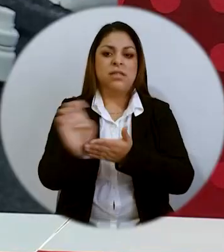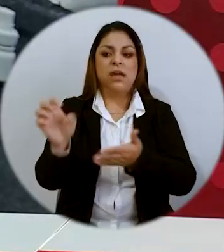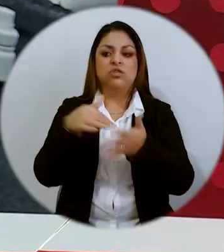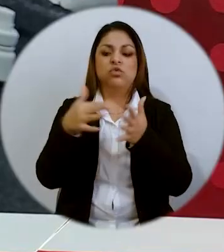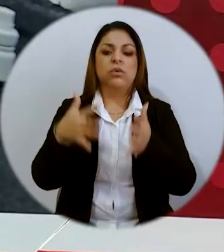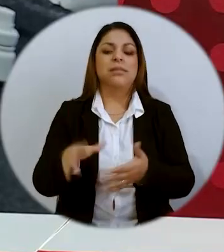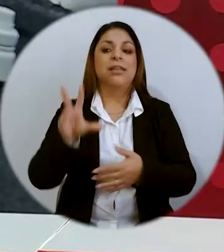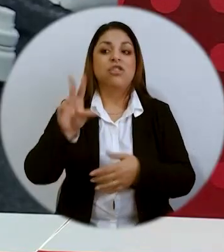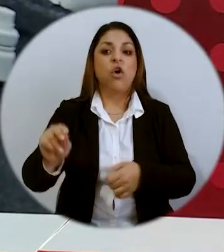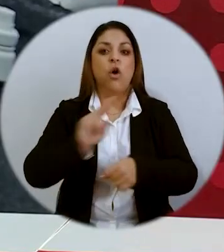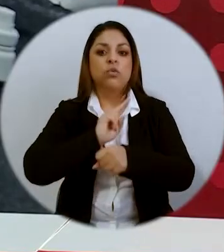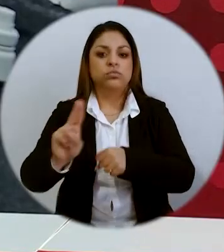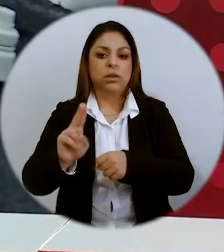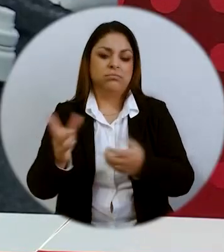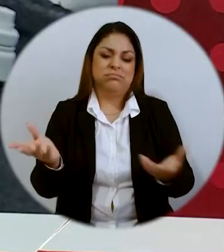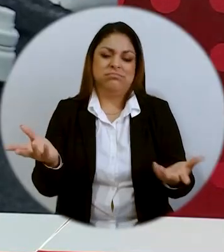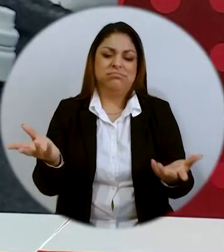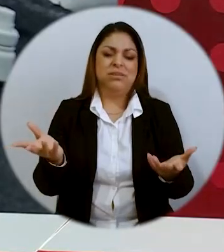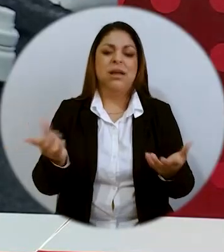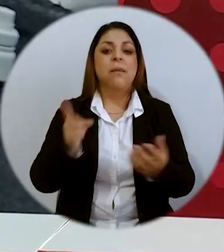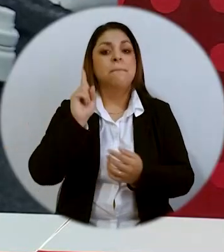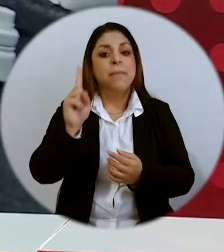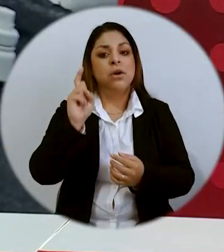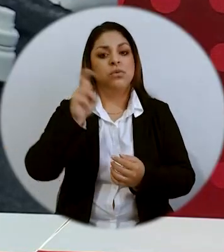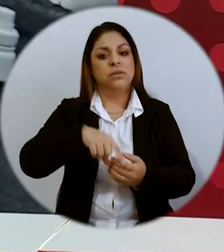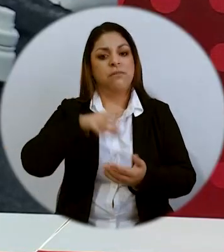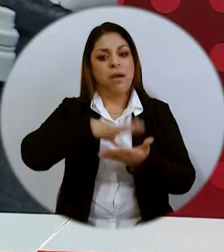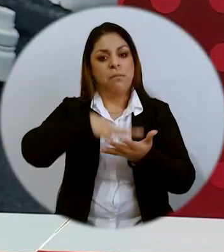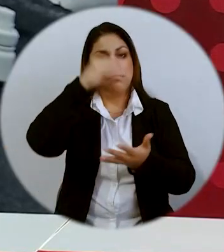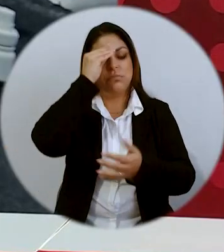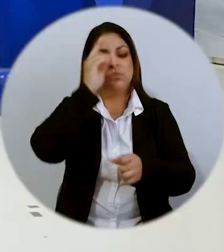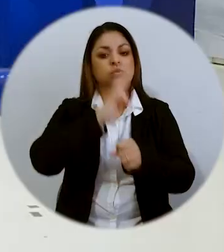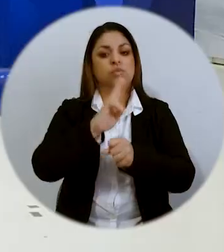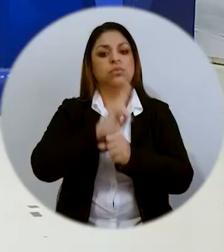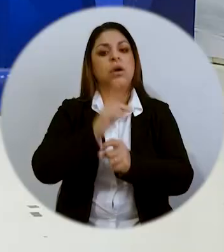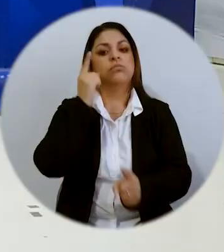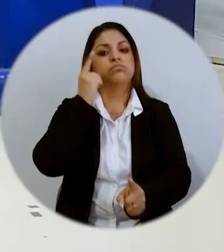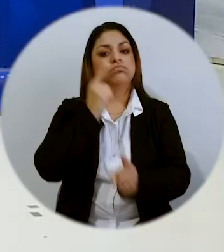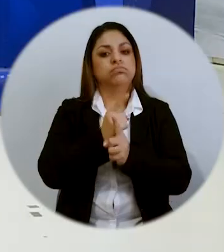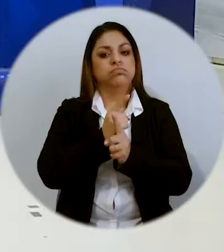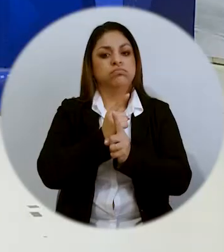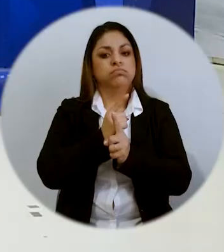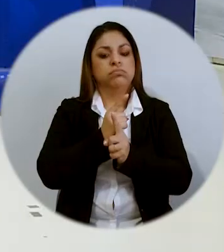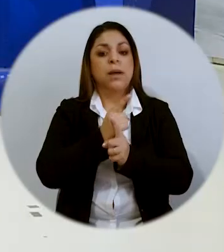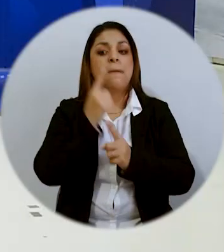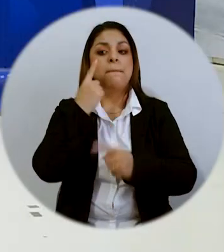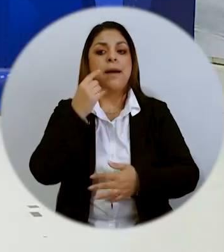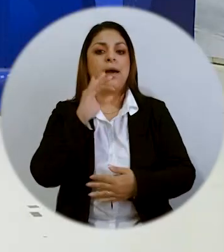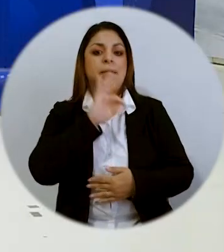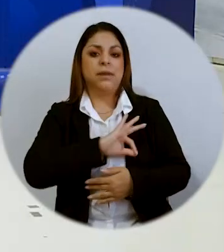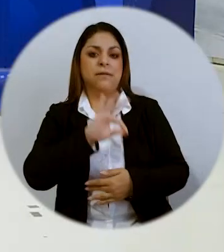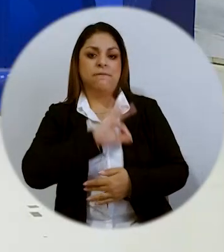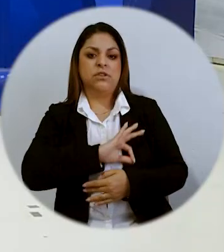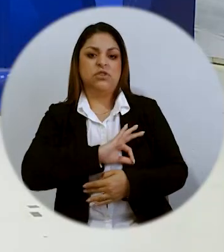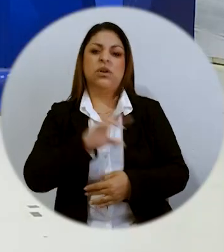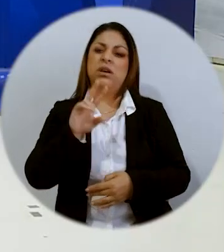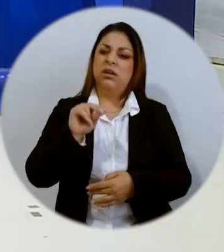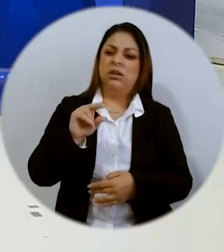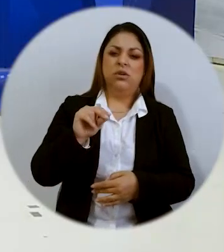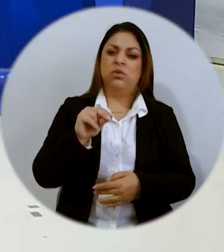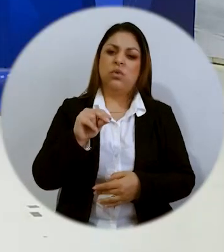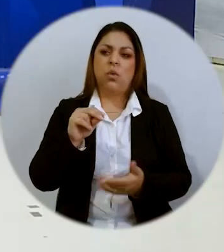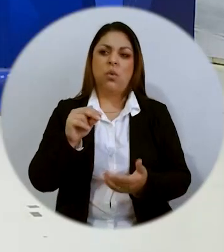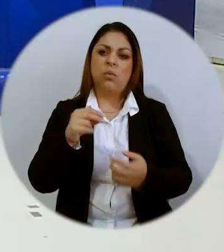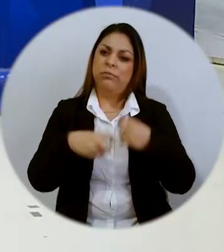el estudiantado la use. El asunto es aprender a usarla de una manera proactiva, ¿verdad? Y que más sea un